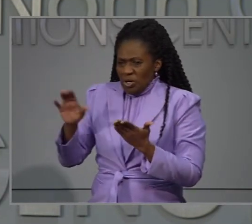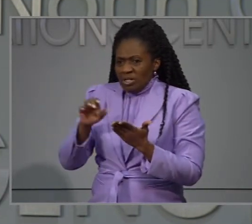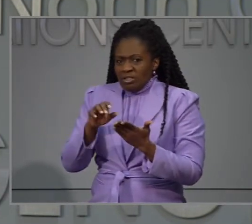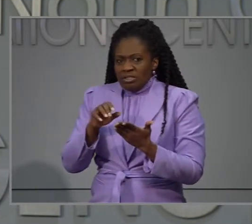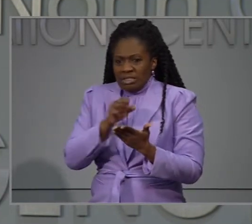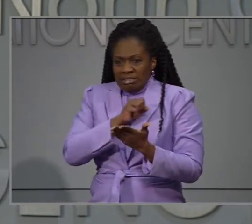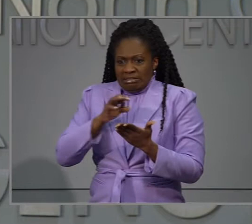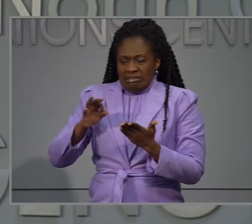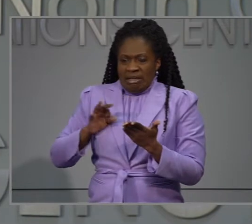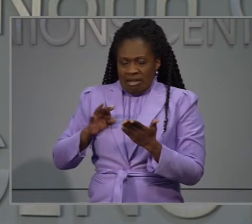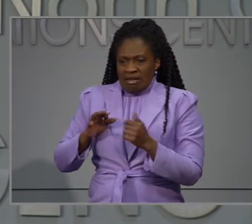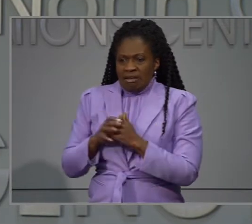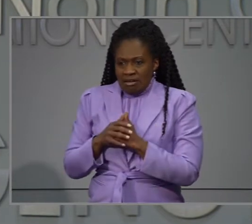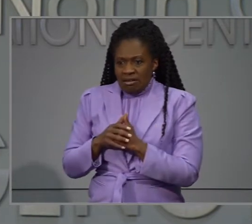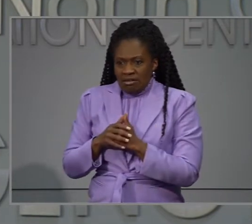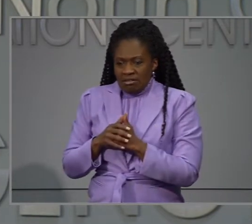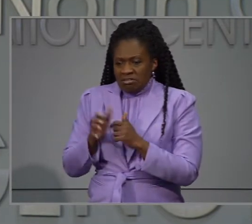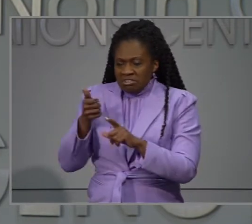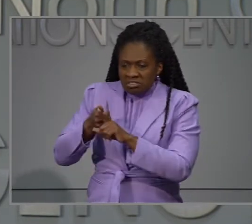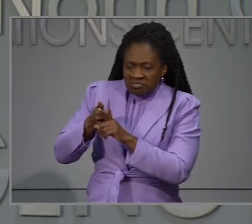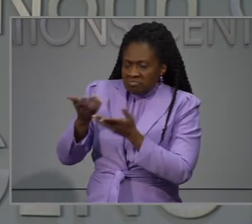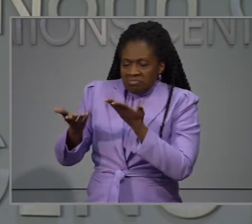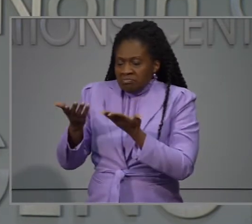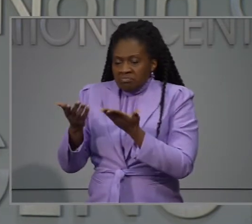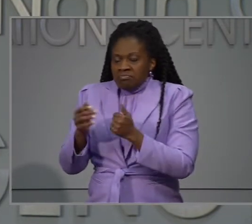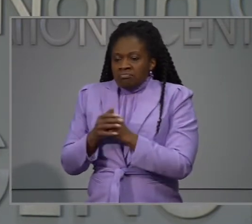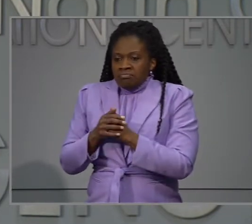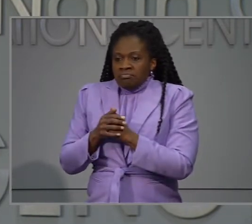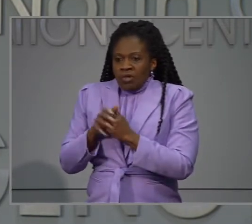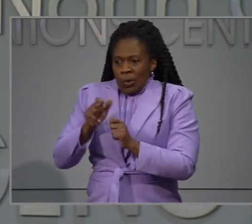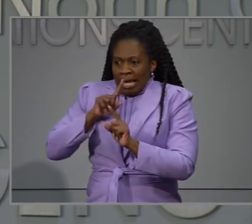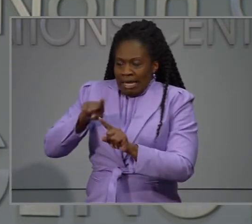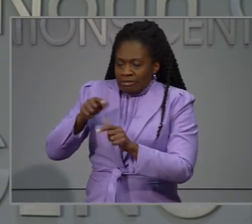esta pregunta tal vez es para el personal que lo acompaña